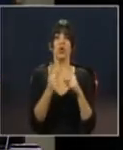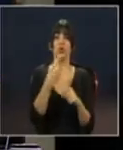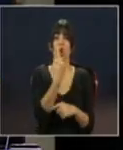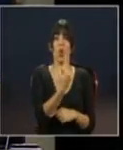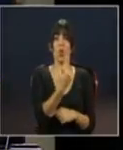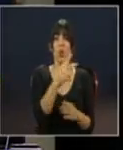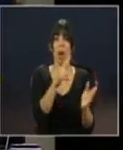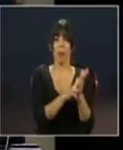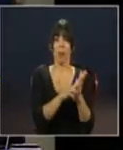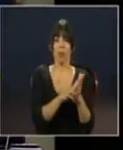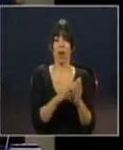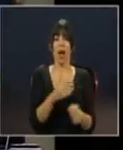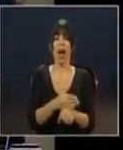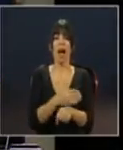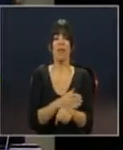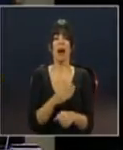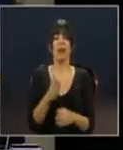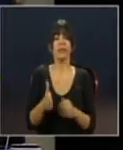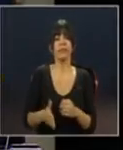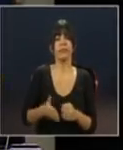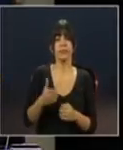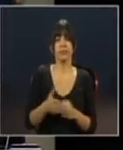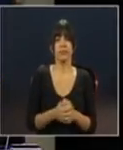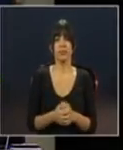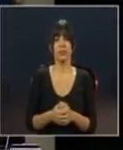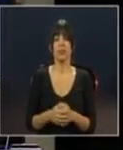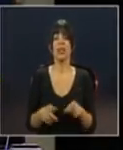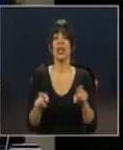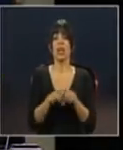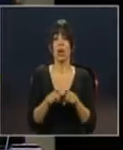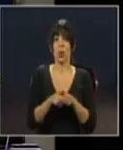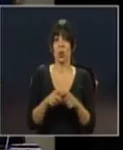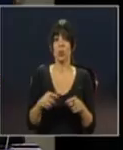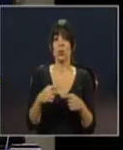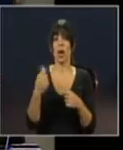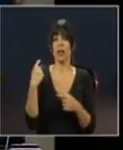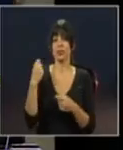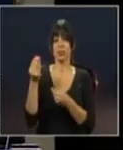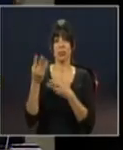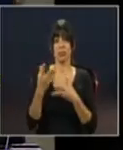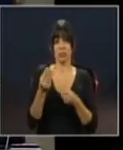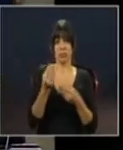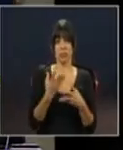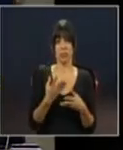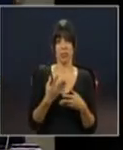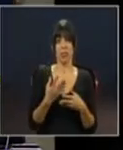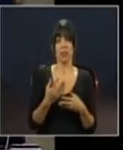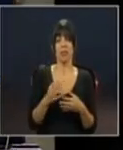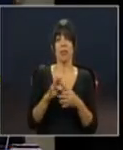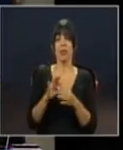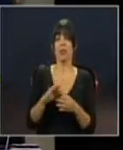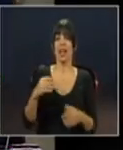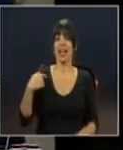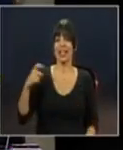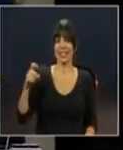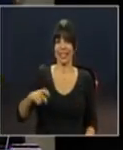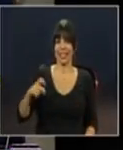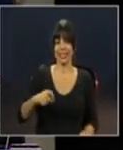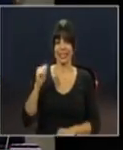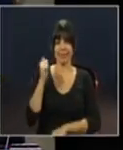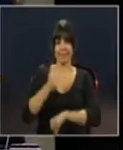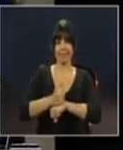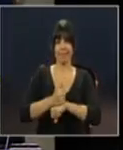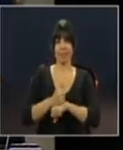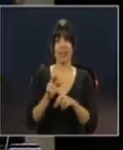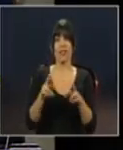exiguo, incluso a contrapelo de que las revelaciones recientes han indicado respecto a la necesidad de establecer el